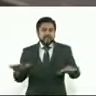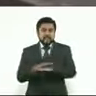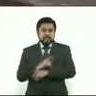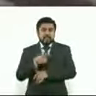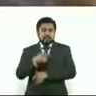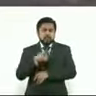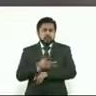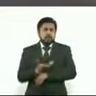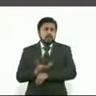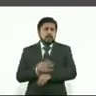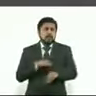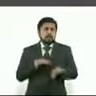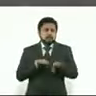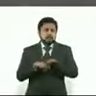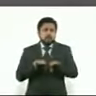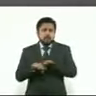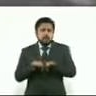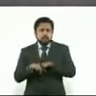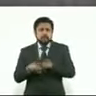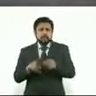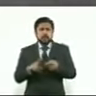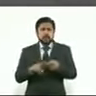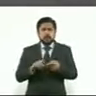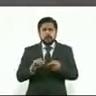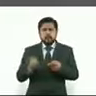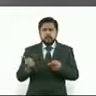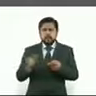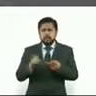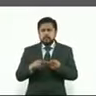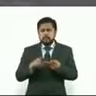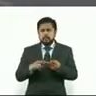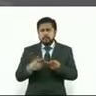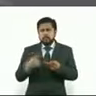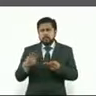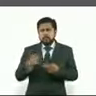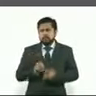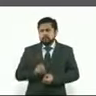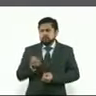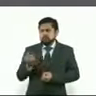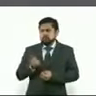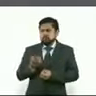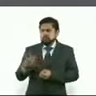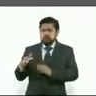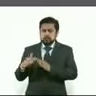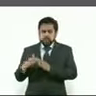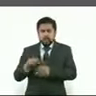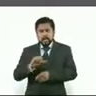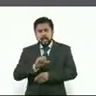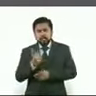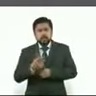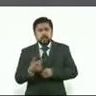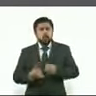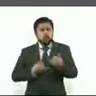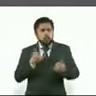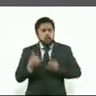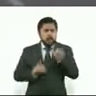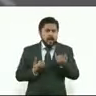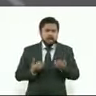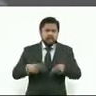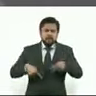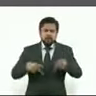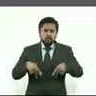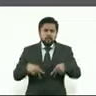Valle trabajaba también para aportar dinero a su casa, y su vida cambió de manera radical cuando regresó